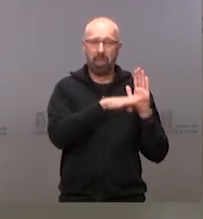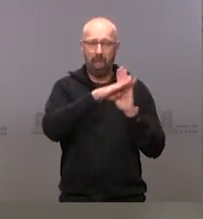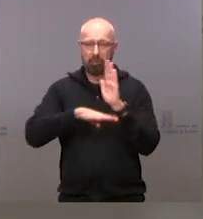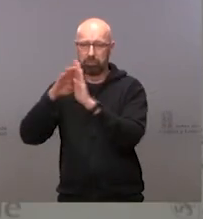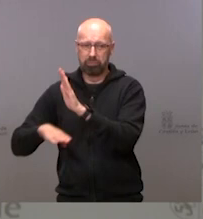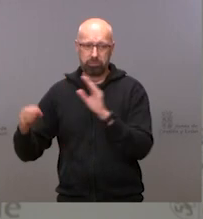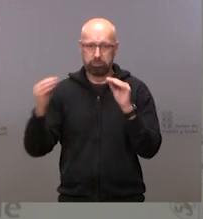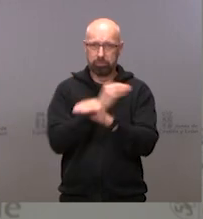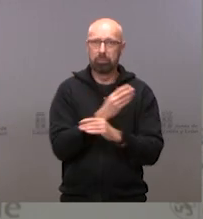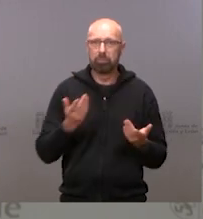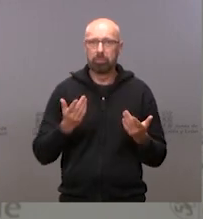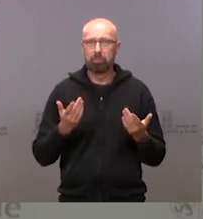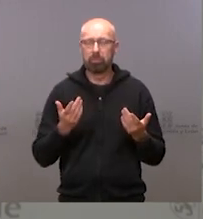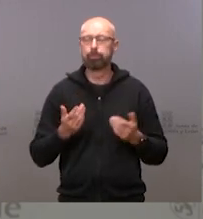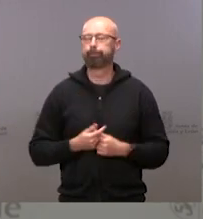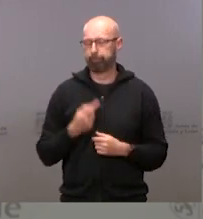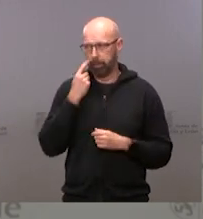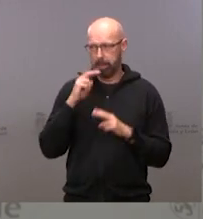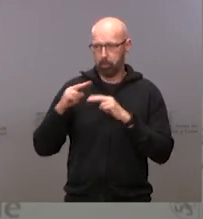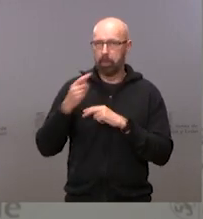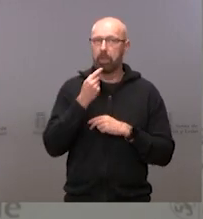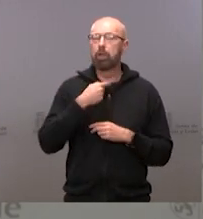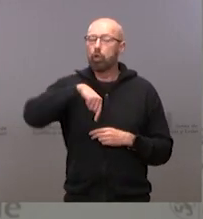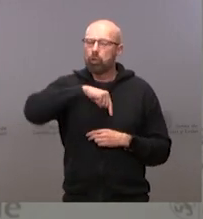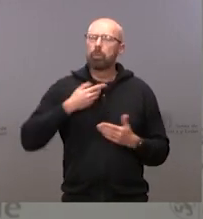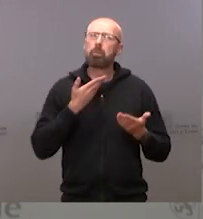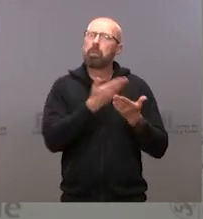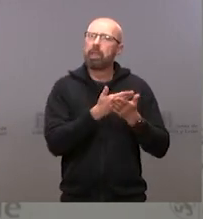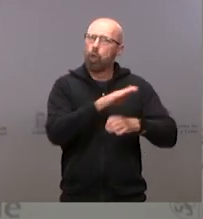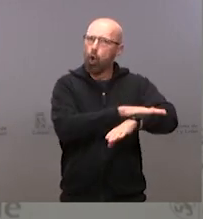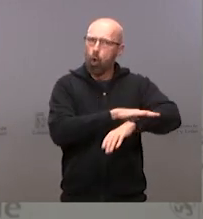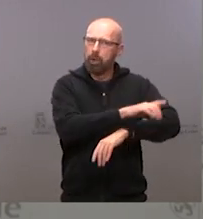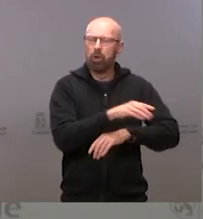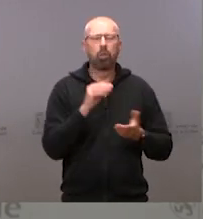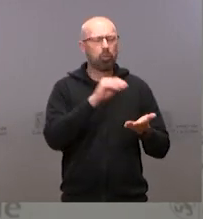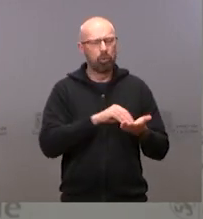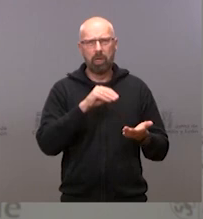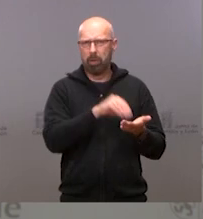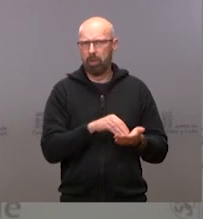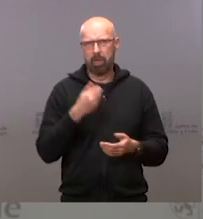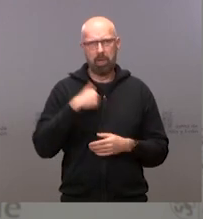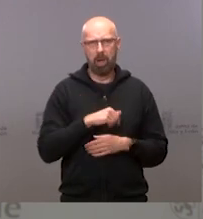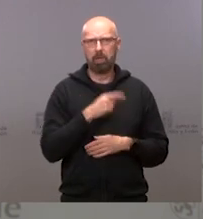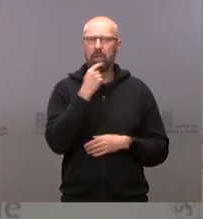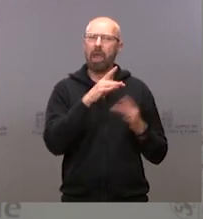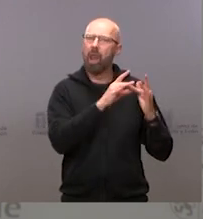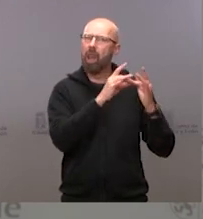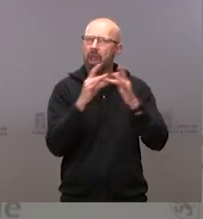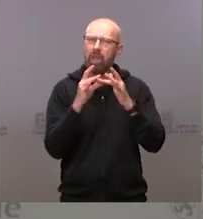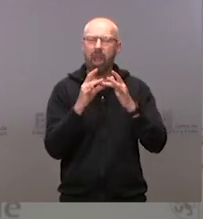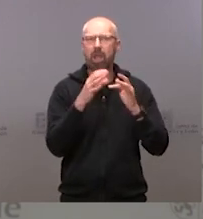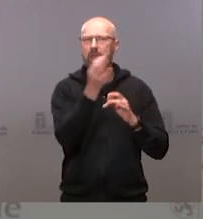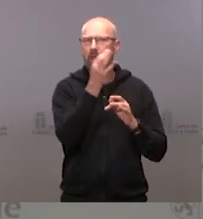mire hemos pedido al gobierno de españa' en reiteradas ocasiones que lidere una postura